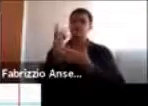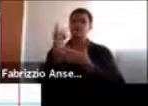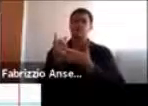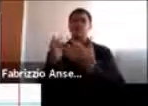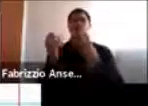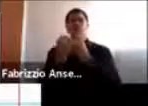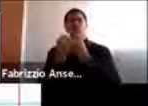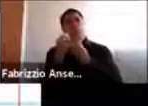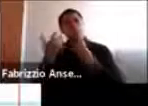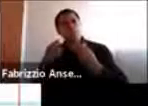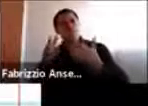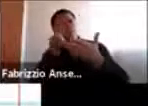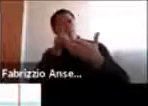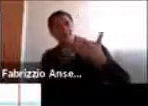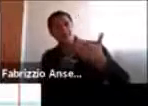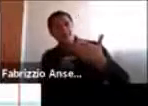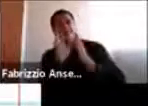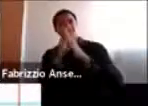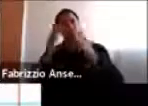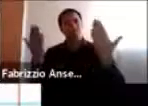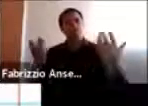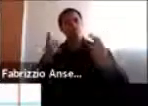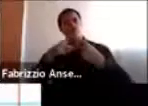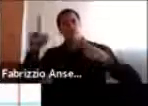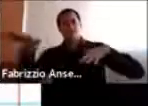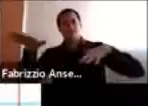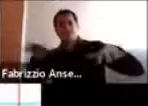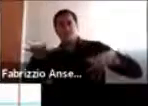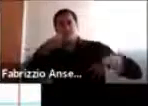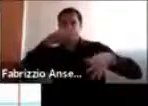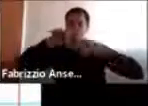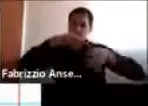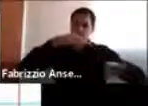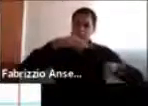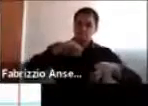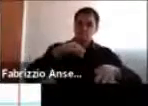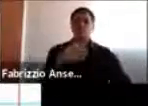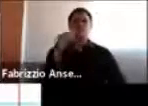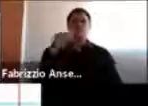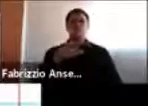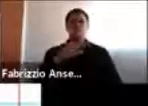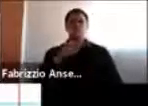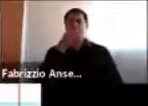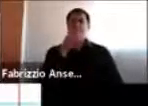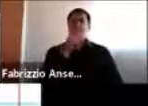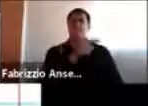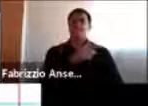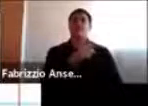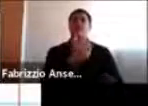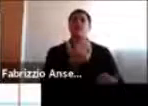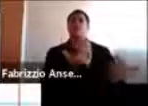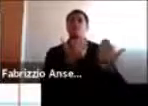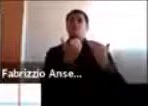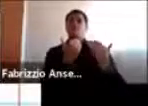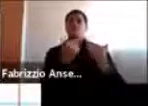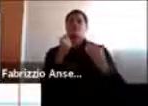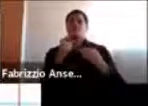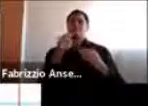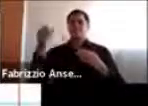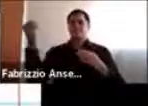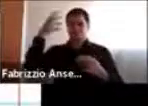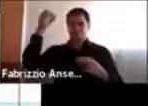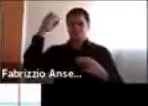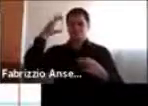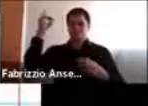hacer otro tipo de actividades narraciones otro tipo de cosas pero esto nos va a apoyar con el aprendizaje sistemático de la